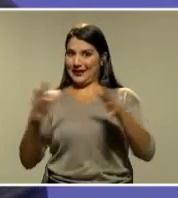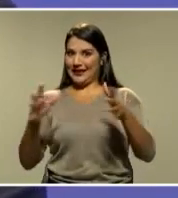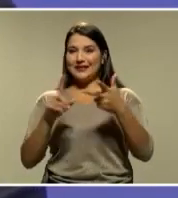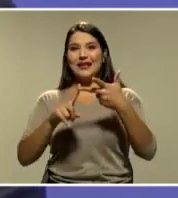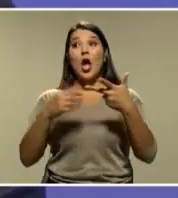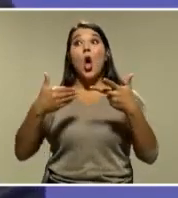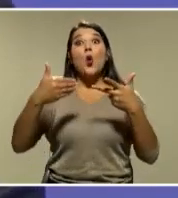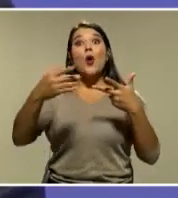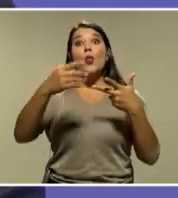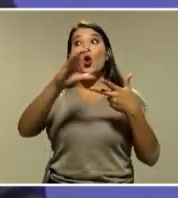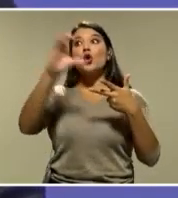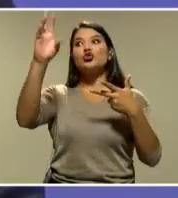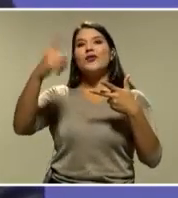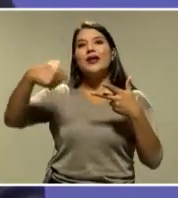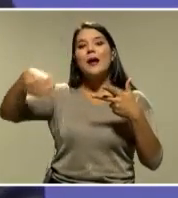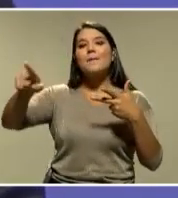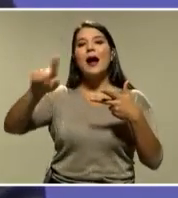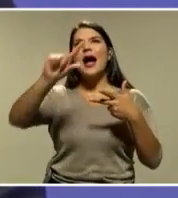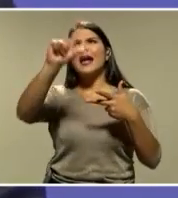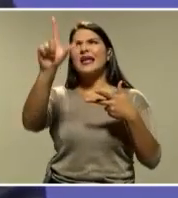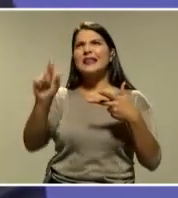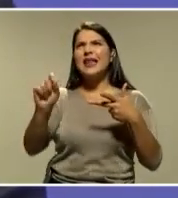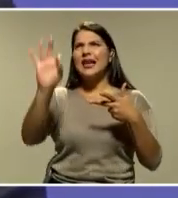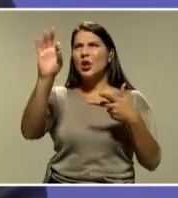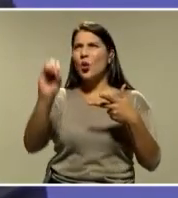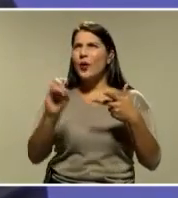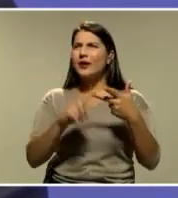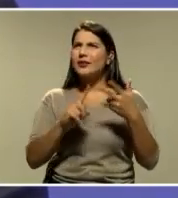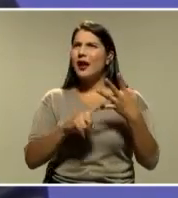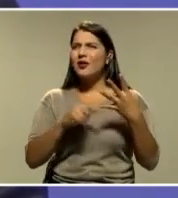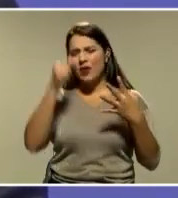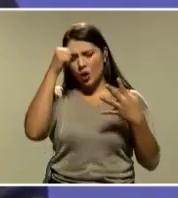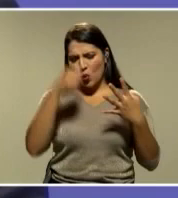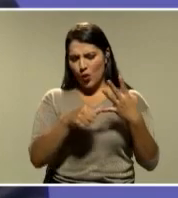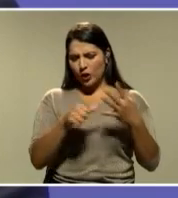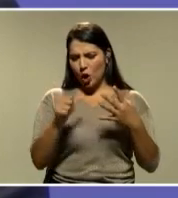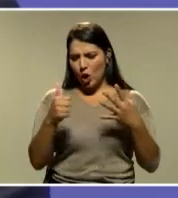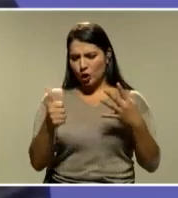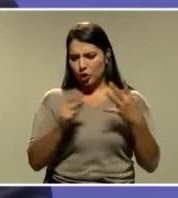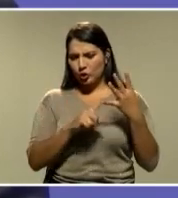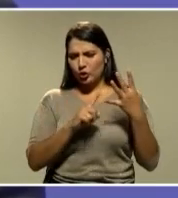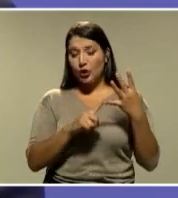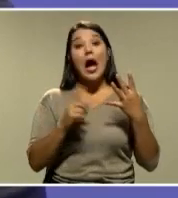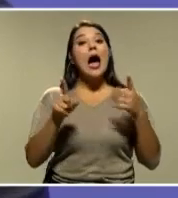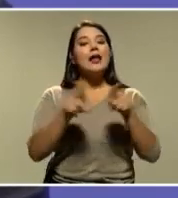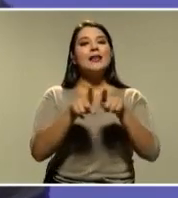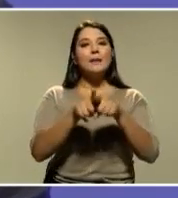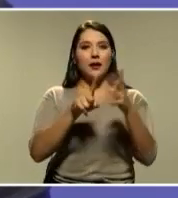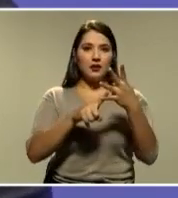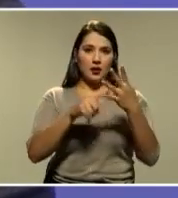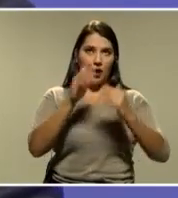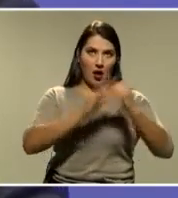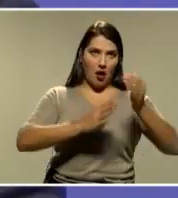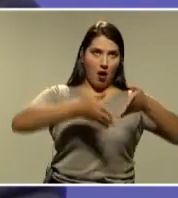Mundial de Italia 90, y vamos a ver si me acuerdo de otro acontecimiento, se presentaron, y en ese de las